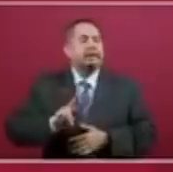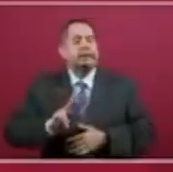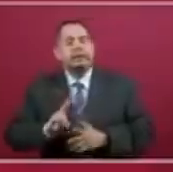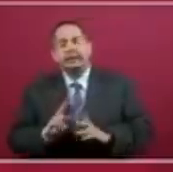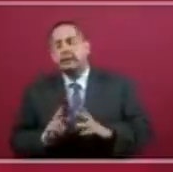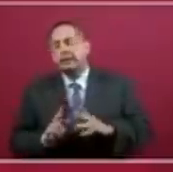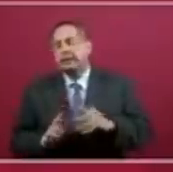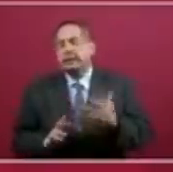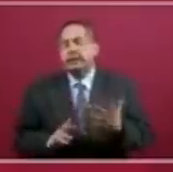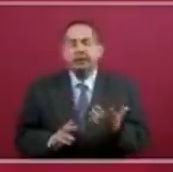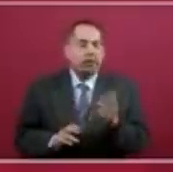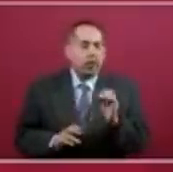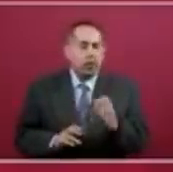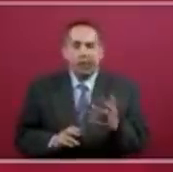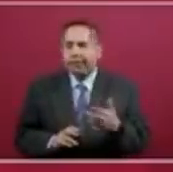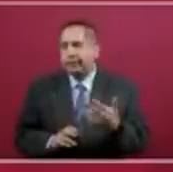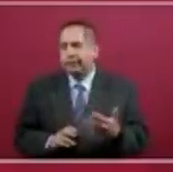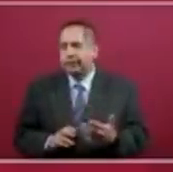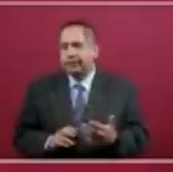o